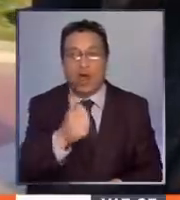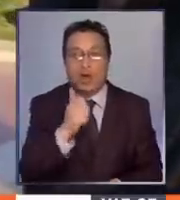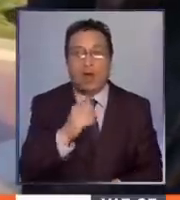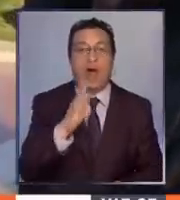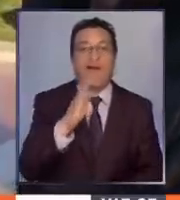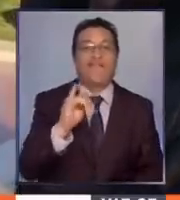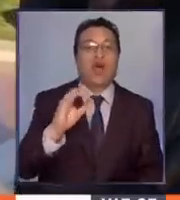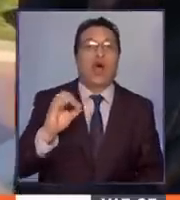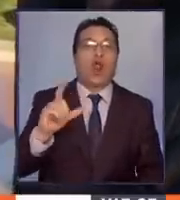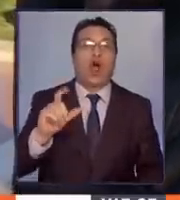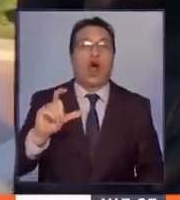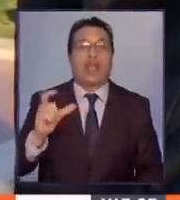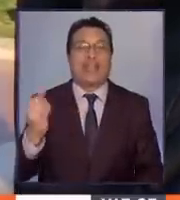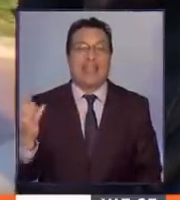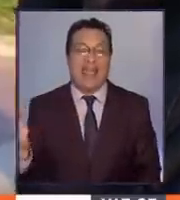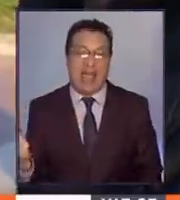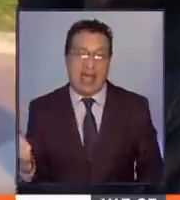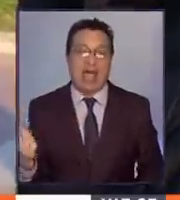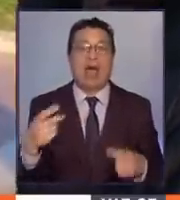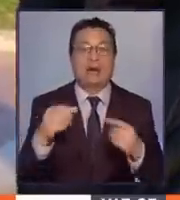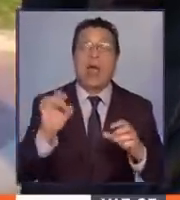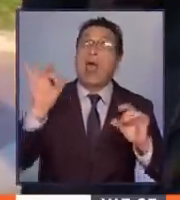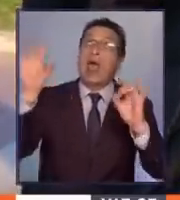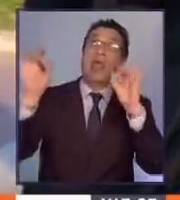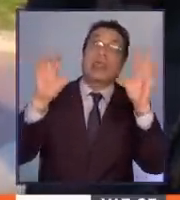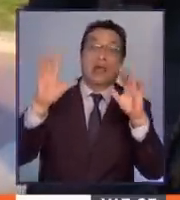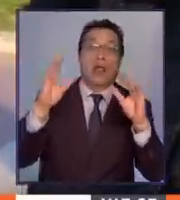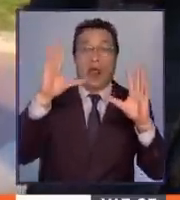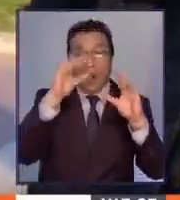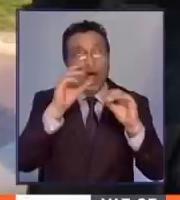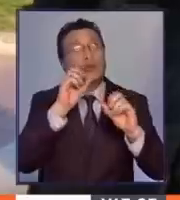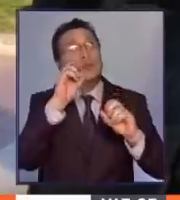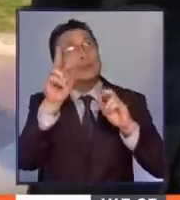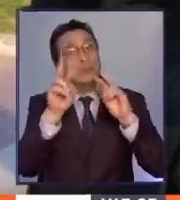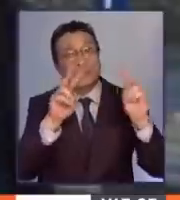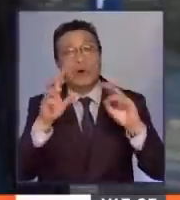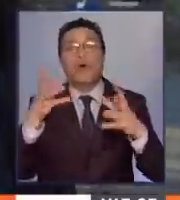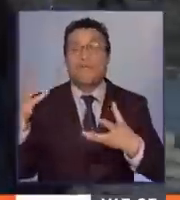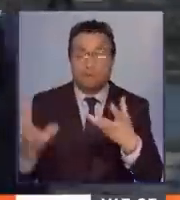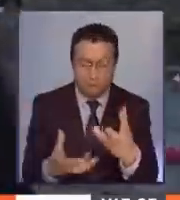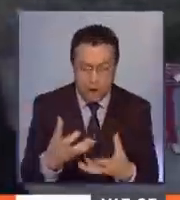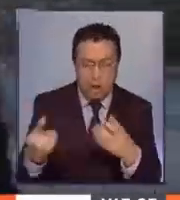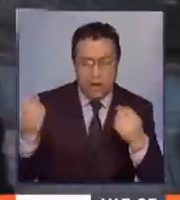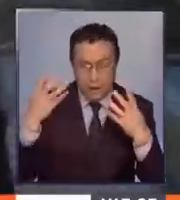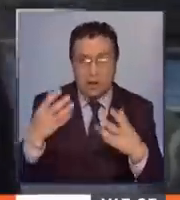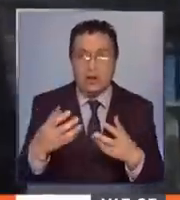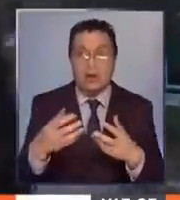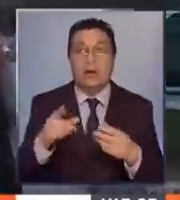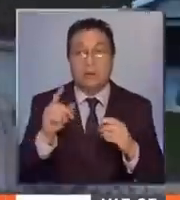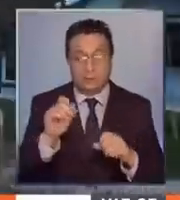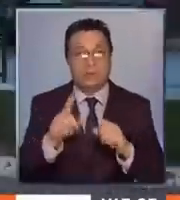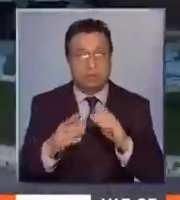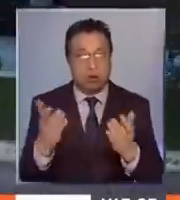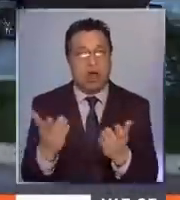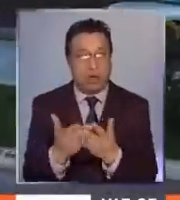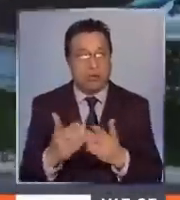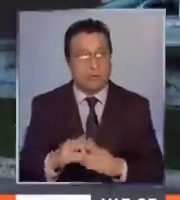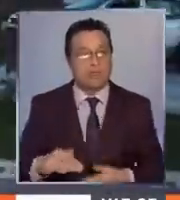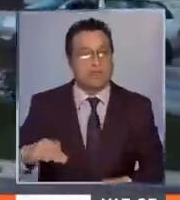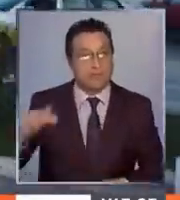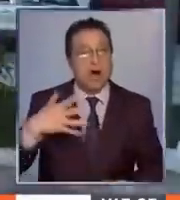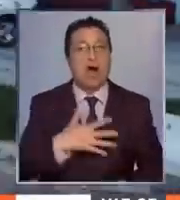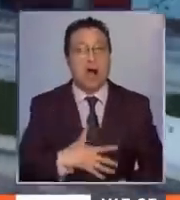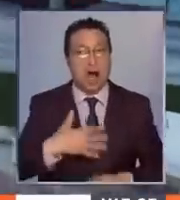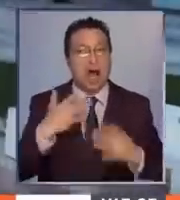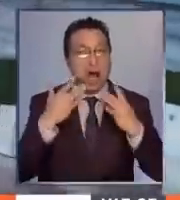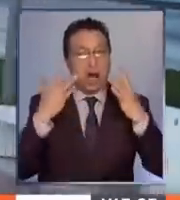biología. Y todo eso, ven las estrellas, en la noche ven las estrellas, en el fuego. Defienden la educación que tuvieron. Por estos días que